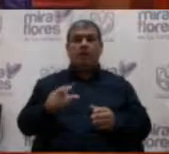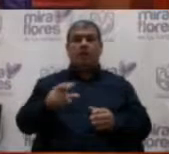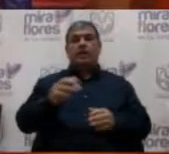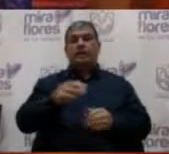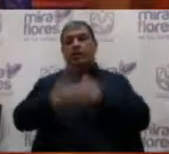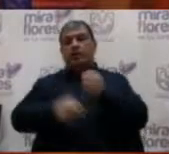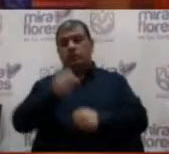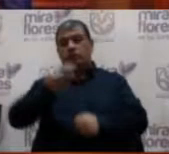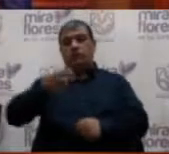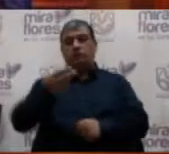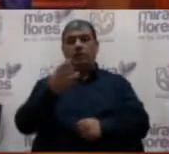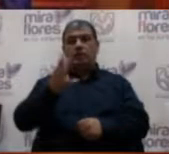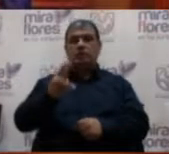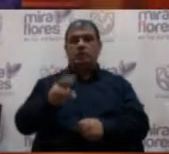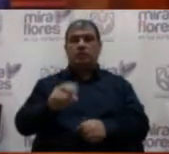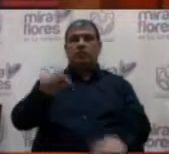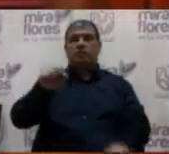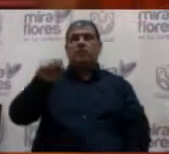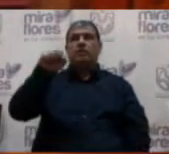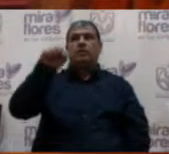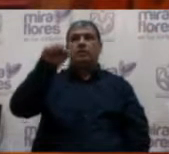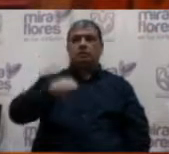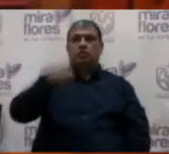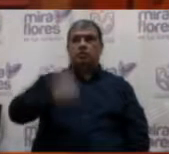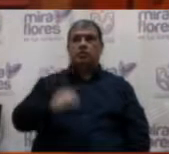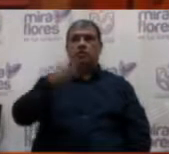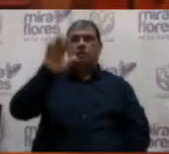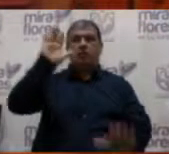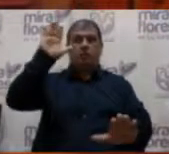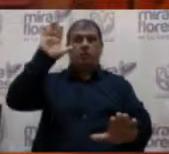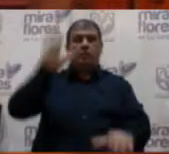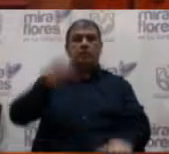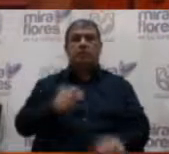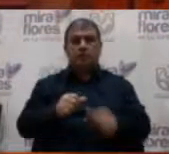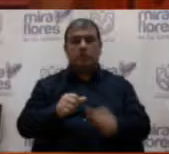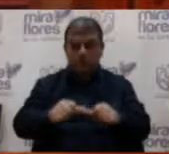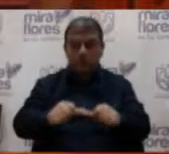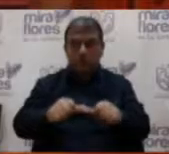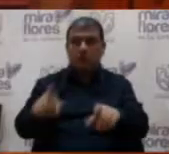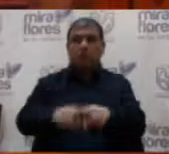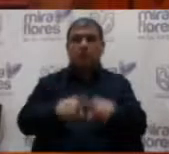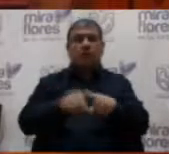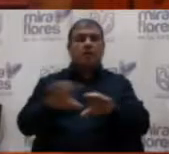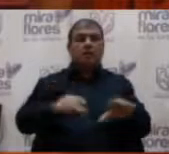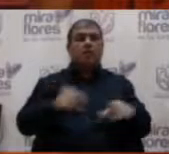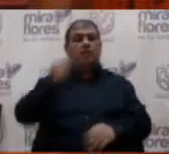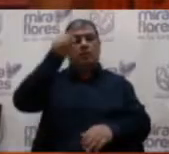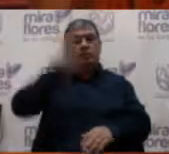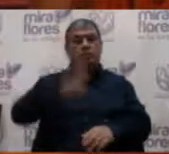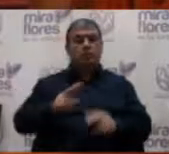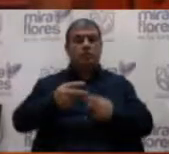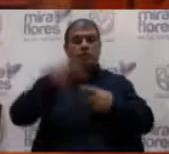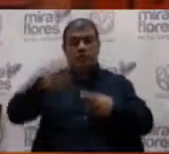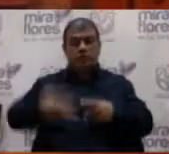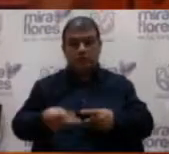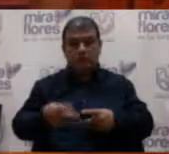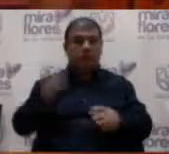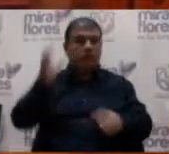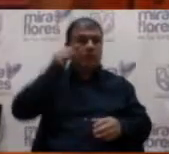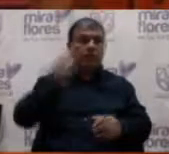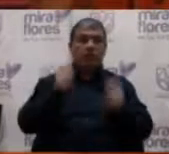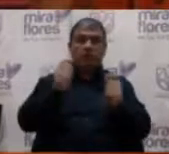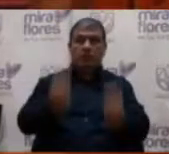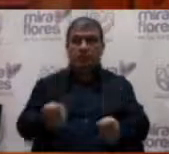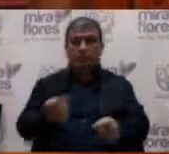año 2018? Sí, juro. Si así lo hace, que Dios y los vecinos miraflorinos lo